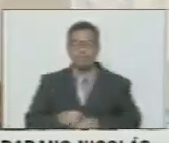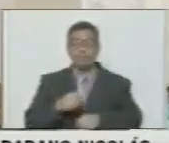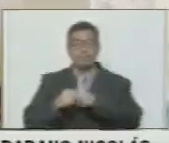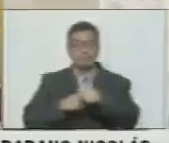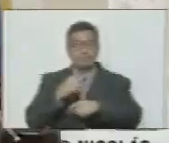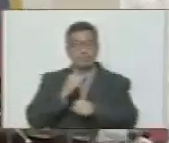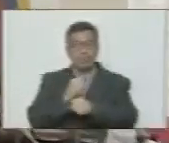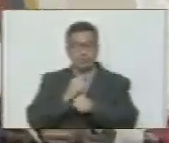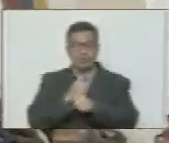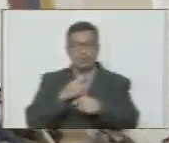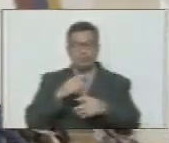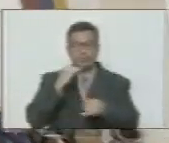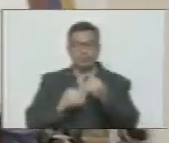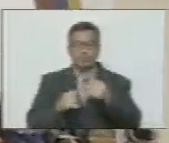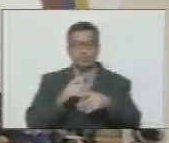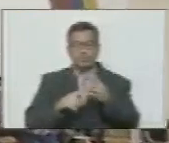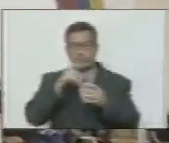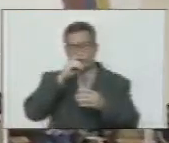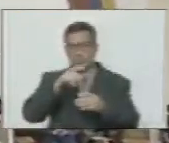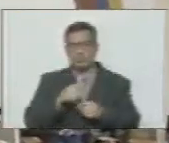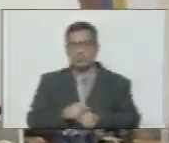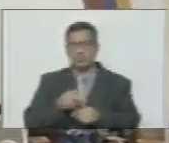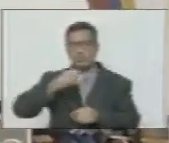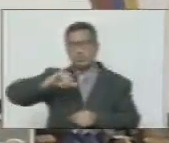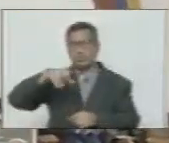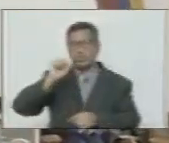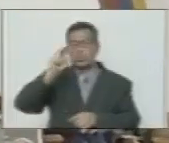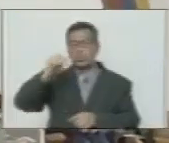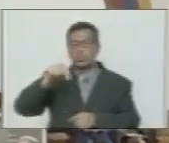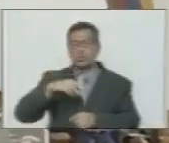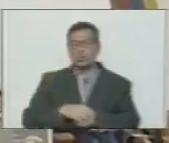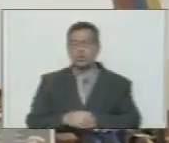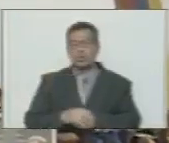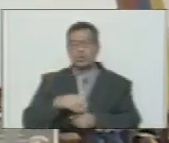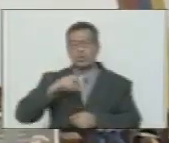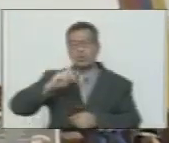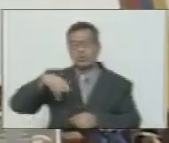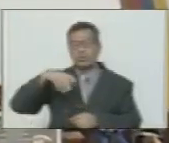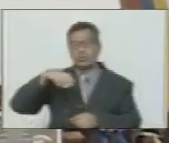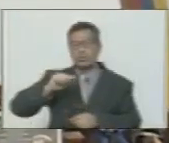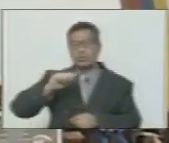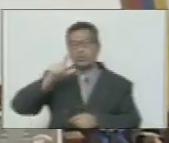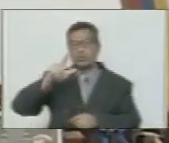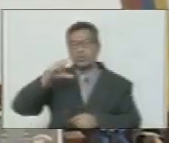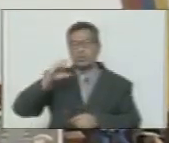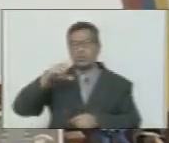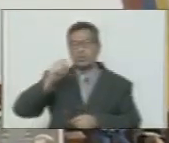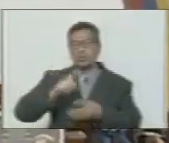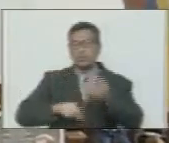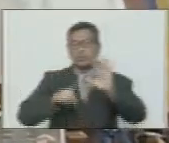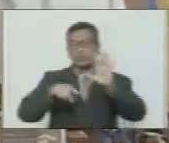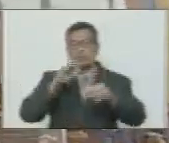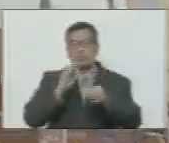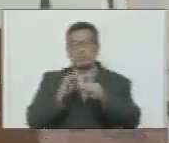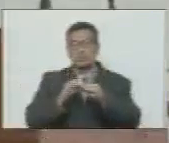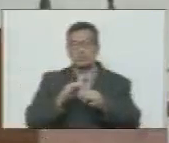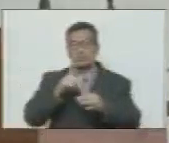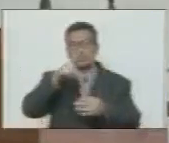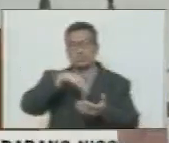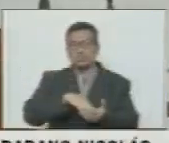ha desempeñado en los últimos años. Se trata de Juan Bautista Arias Palacio, quien nació un